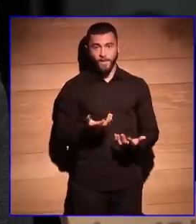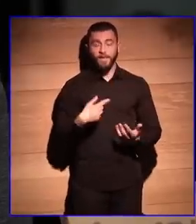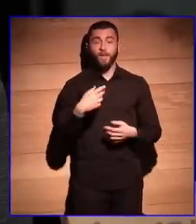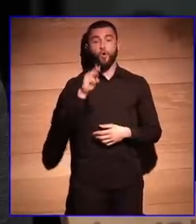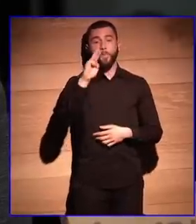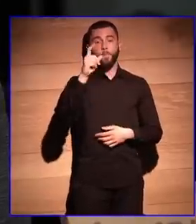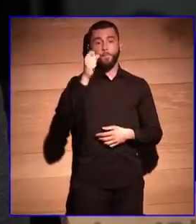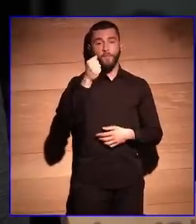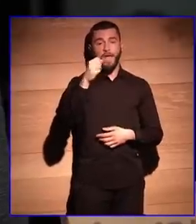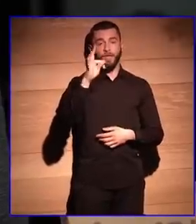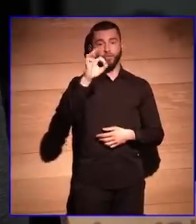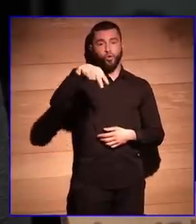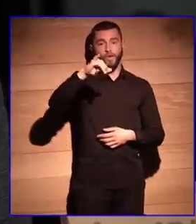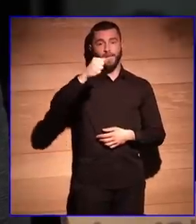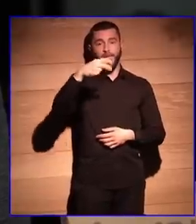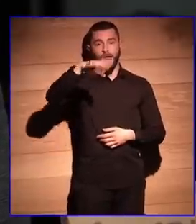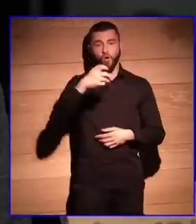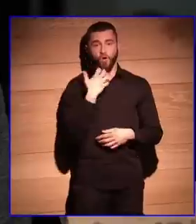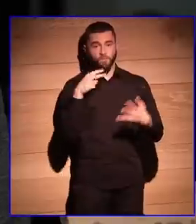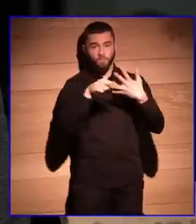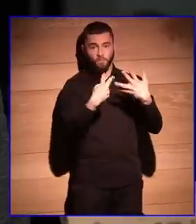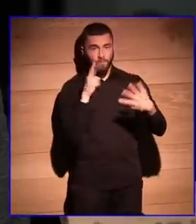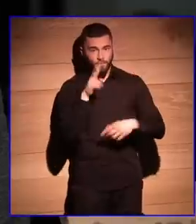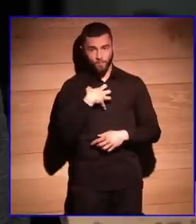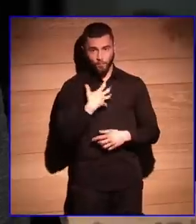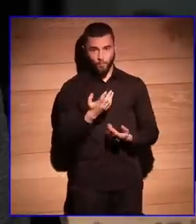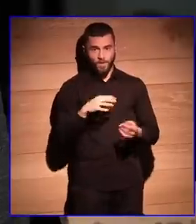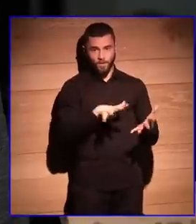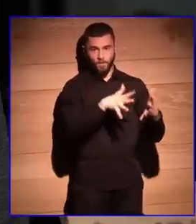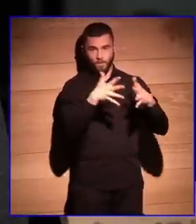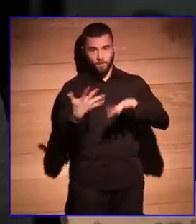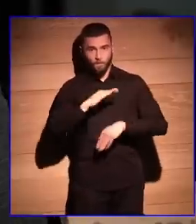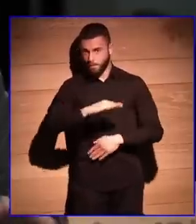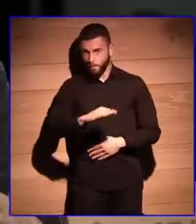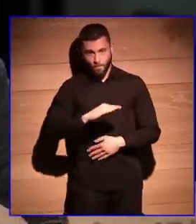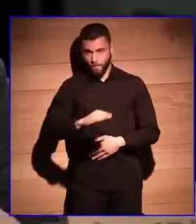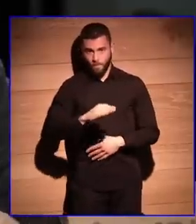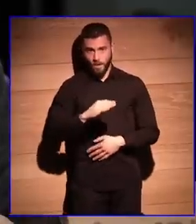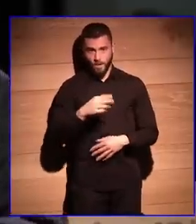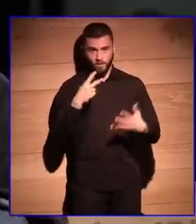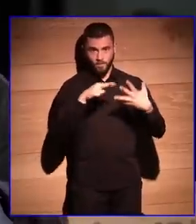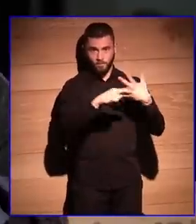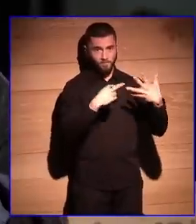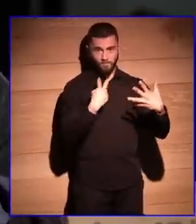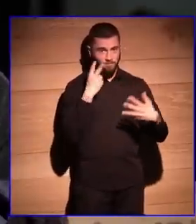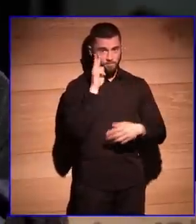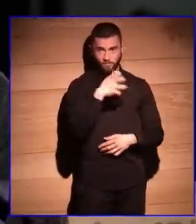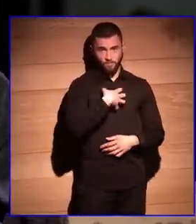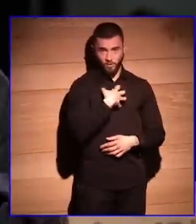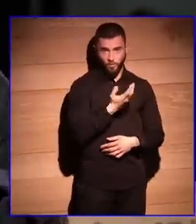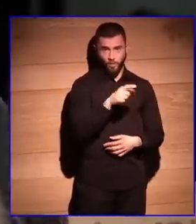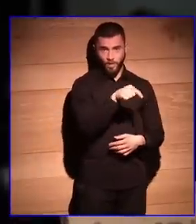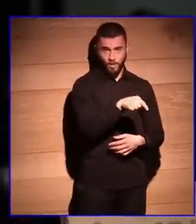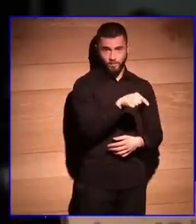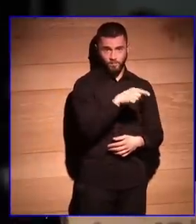la invisibilidad lleva necesariamente al mal. Ser invisible no puede llevarse adelante para ninguna razón, por